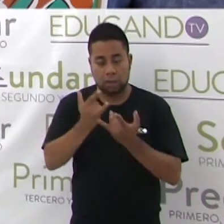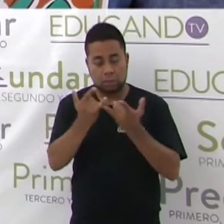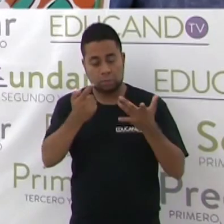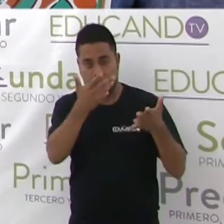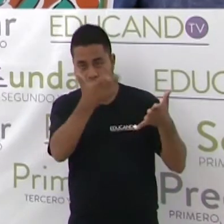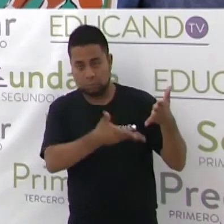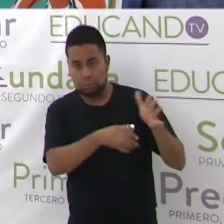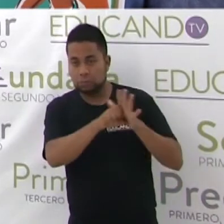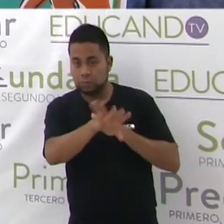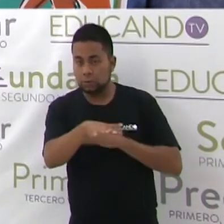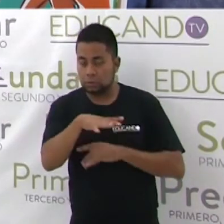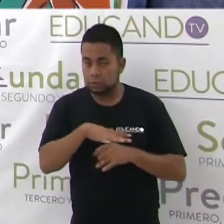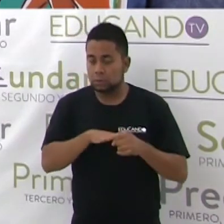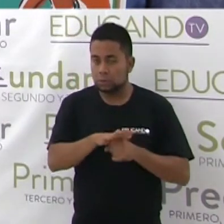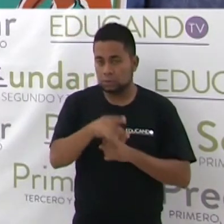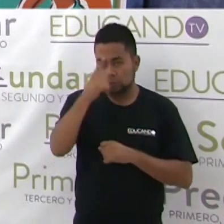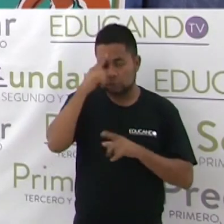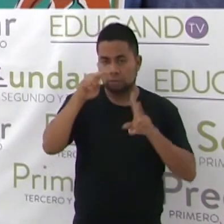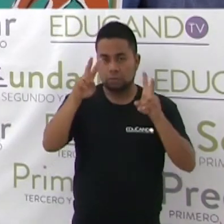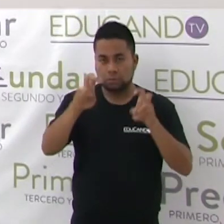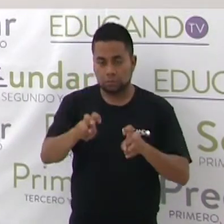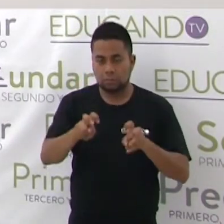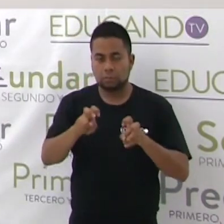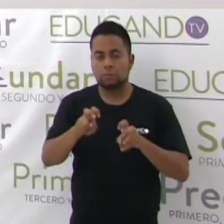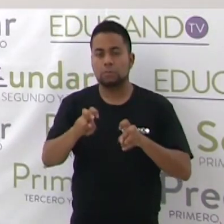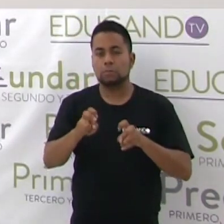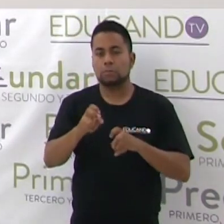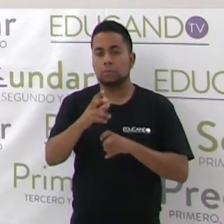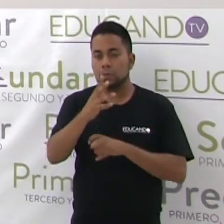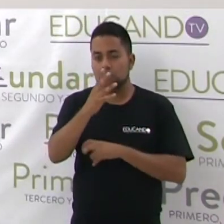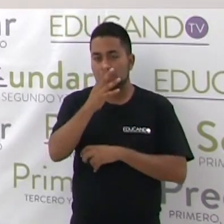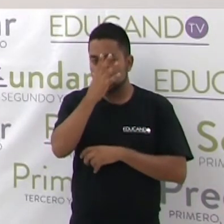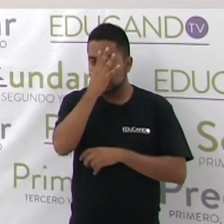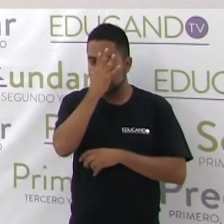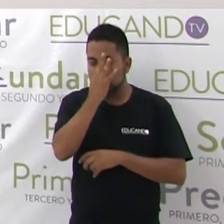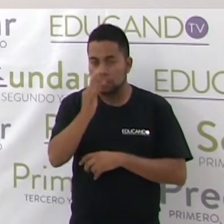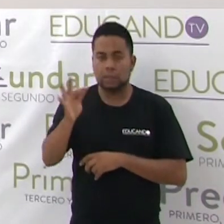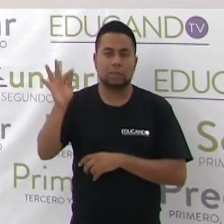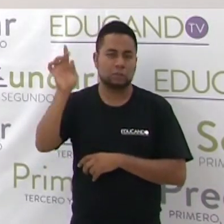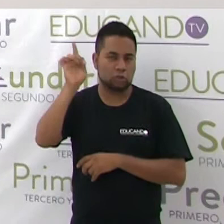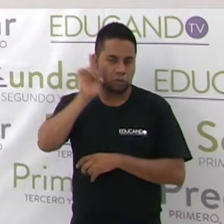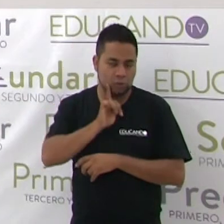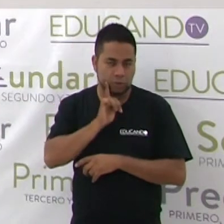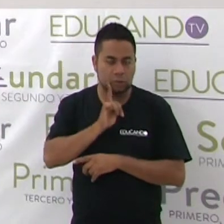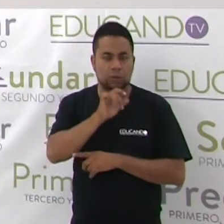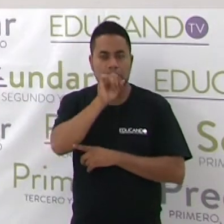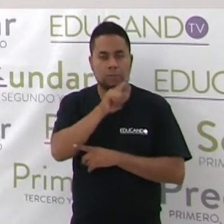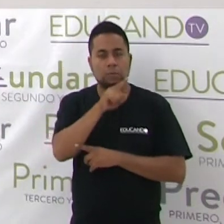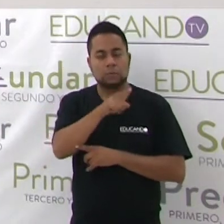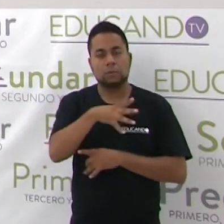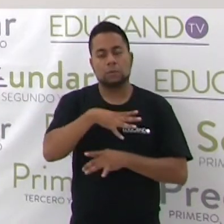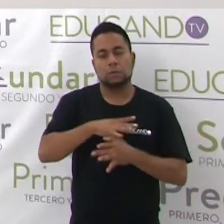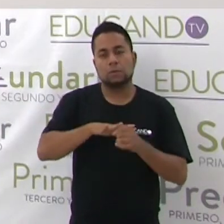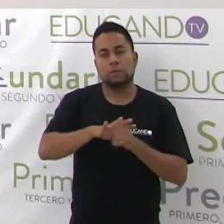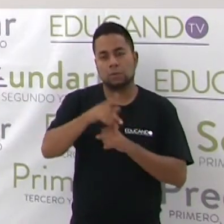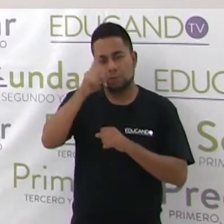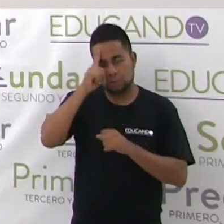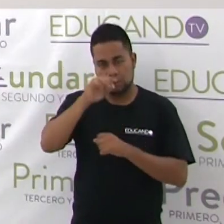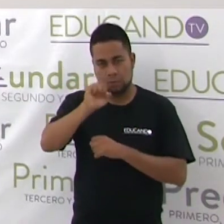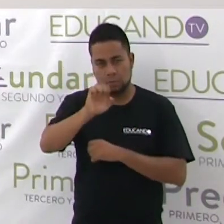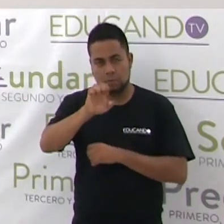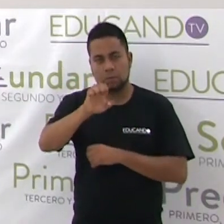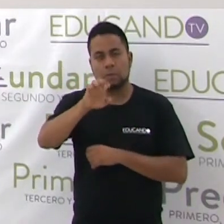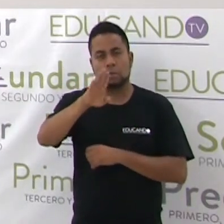Por ejemplo, tenemos aquí el de la zorra. Bien, también aquí el CEDELIO es una de las instituciones